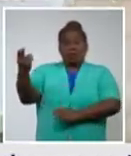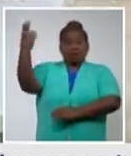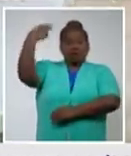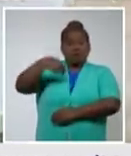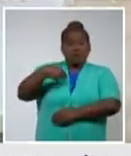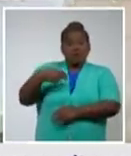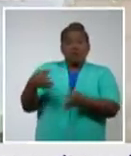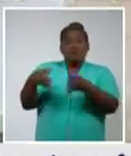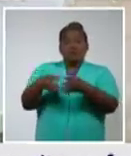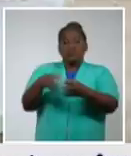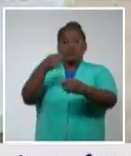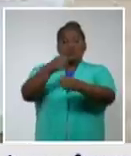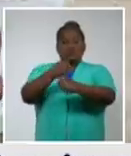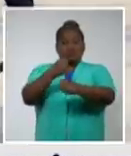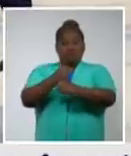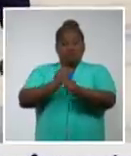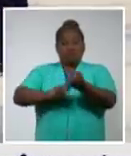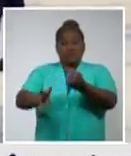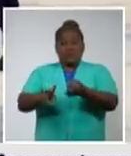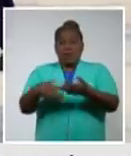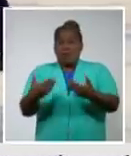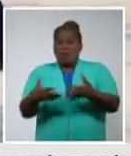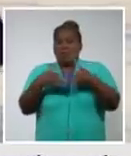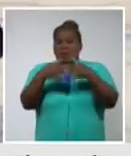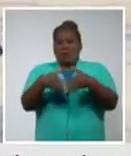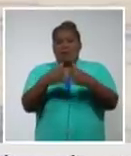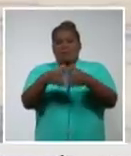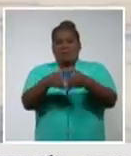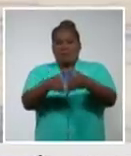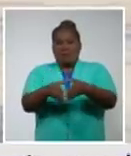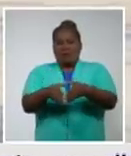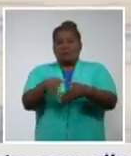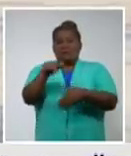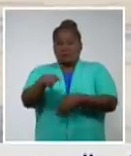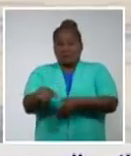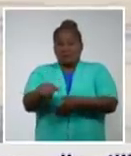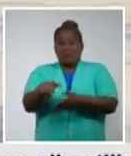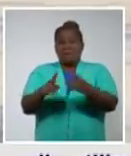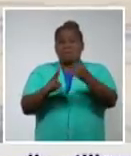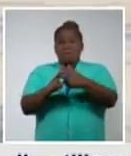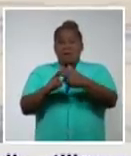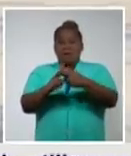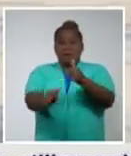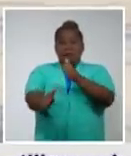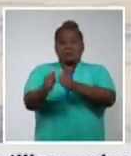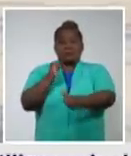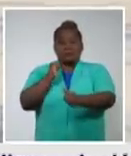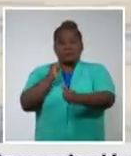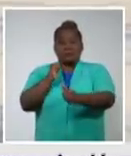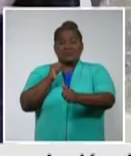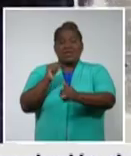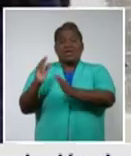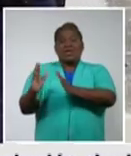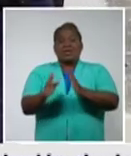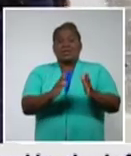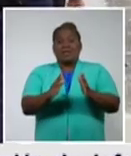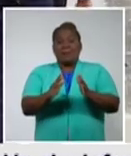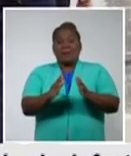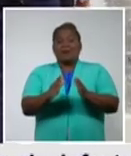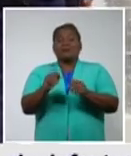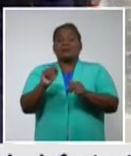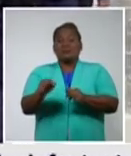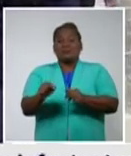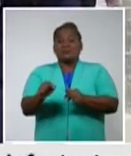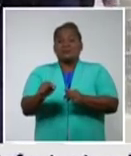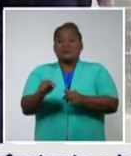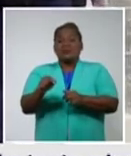Temporal de Trabajo en la provincia de Granma, justo cuando la capital del territorio retrocedió a la etapa epidémica de la COVID-19. Granma